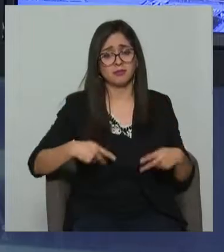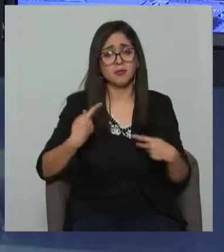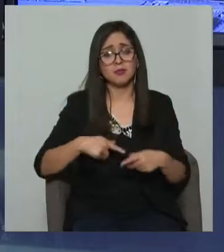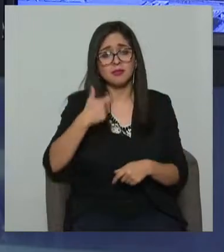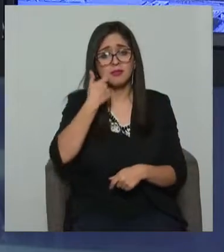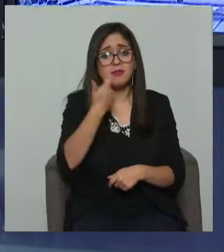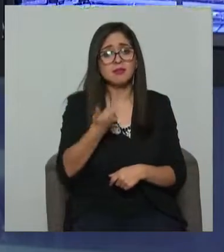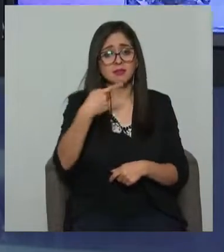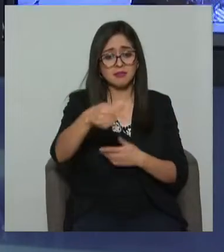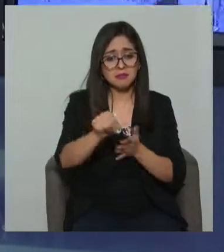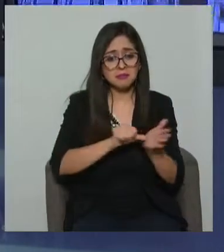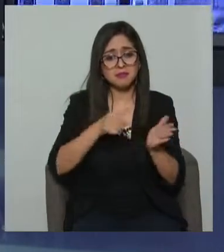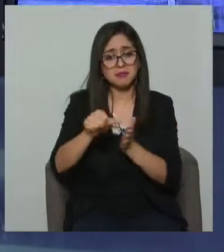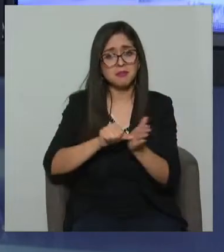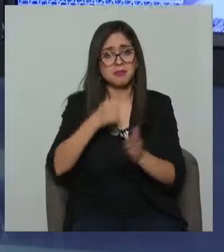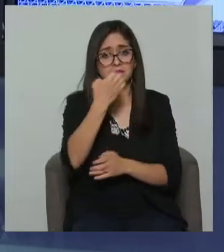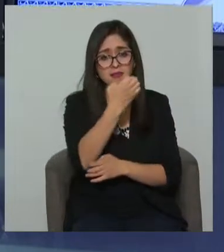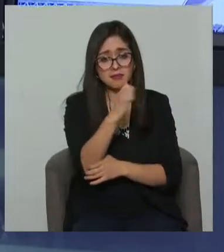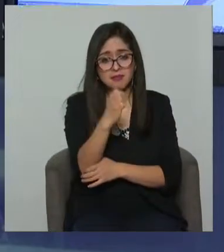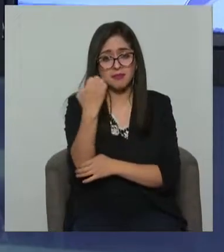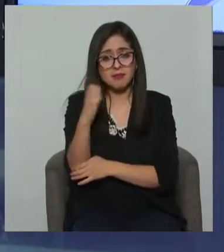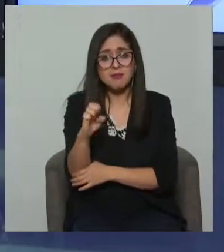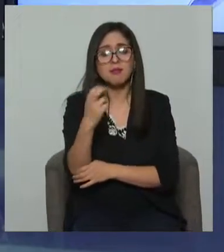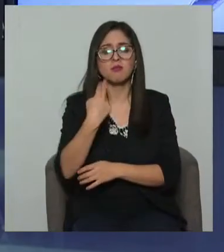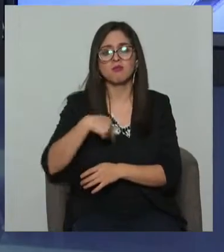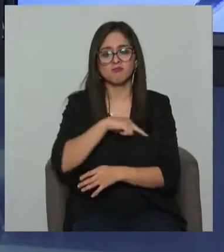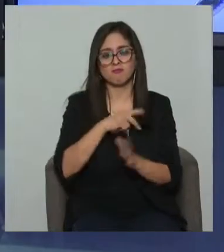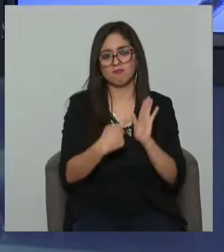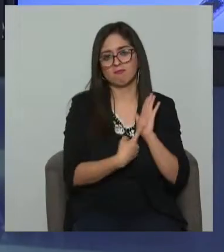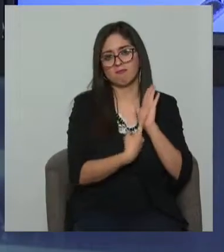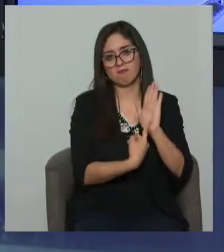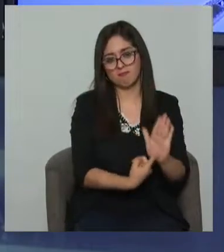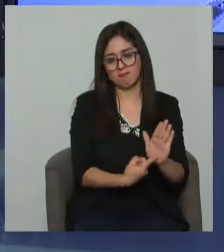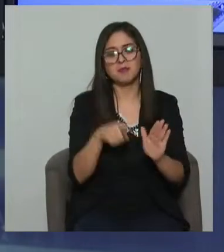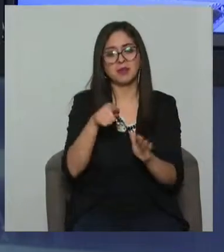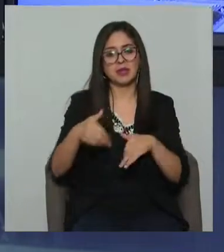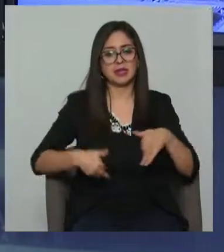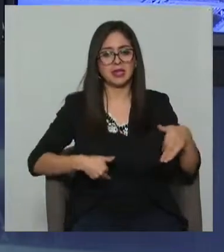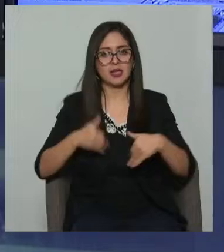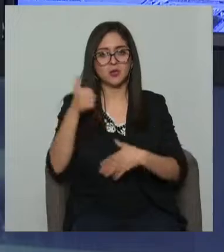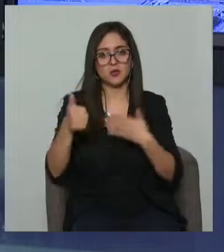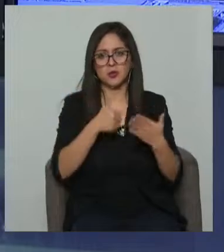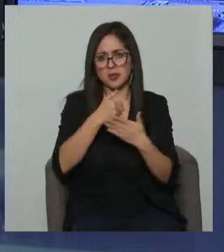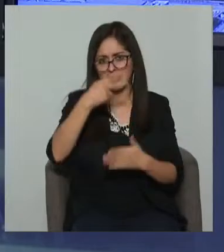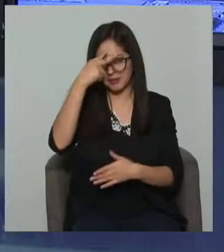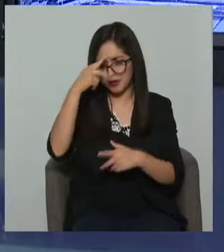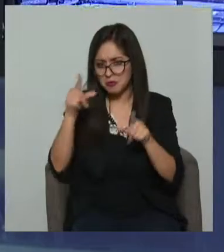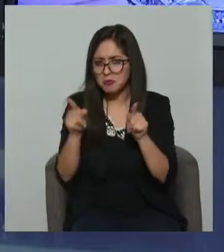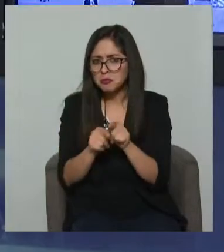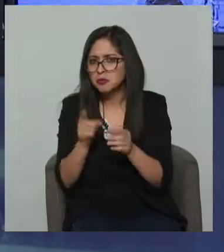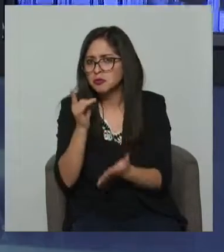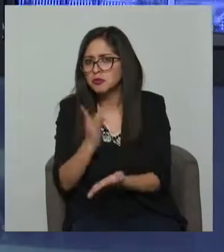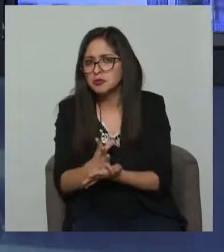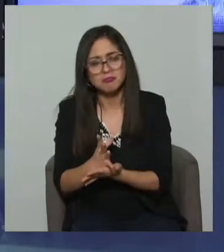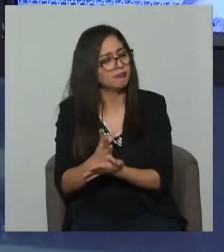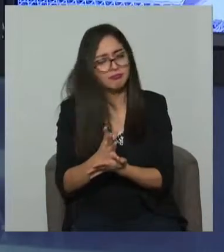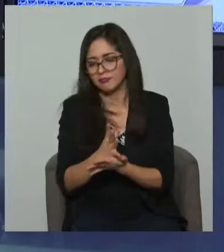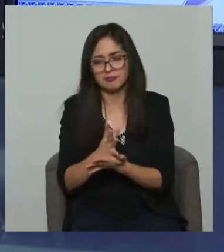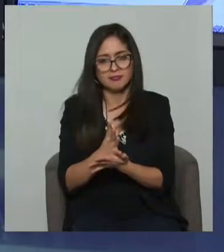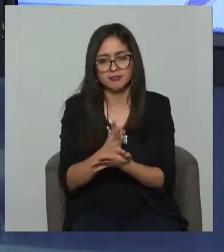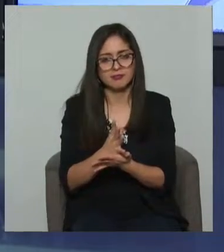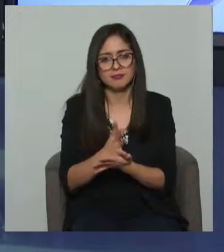cada enero estamos presentando no solamente teatro de la Ciudad de México, y esto es importante subrayarlo, sino